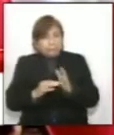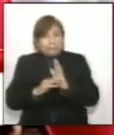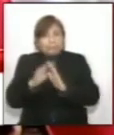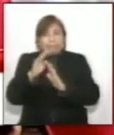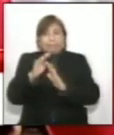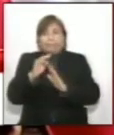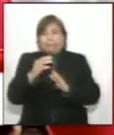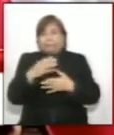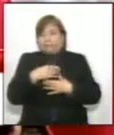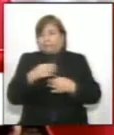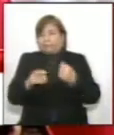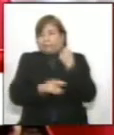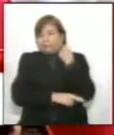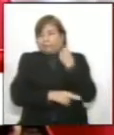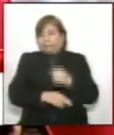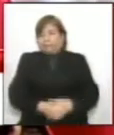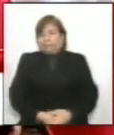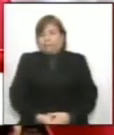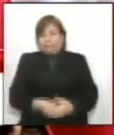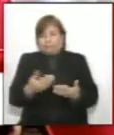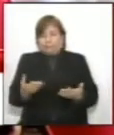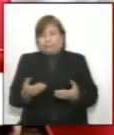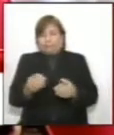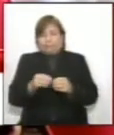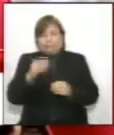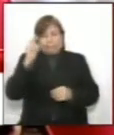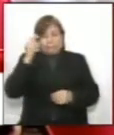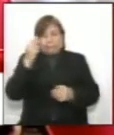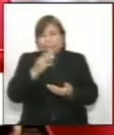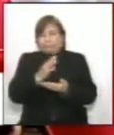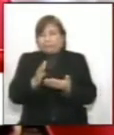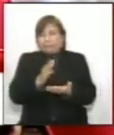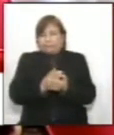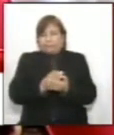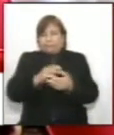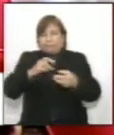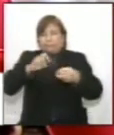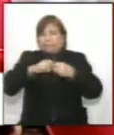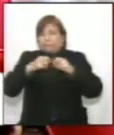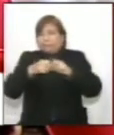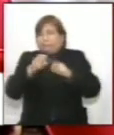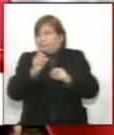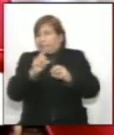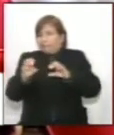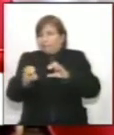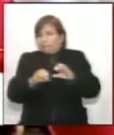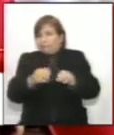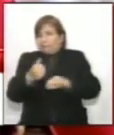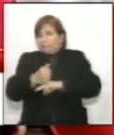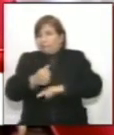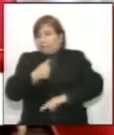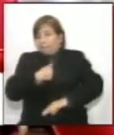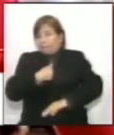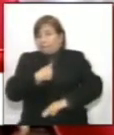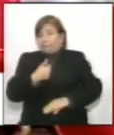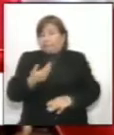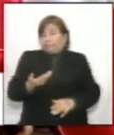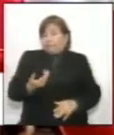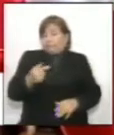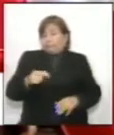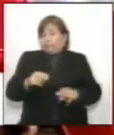de los intereses nacionales? En este sentido, en medio de esta crisis política, ¿No hace un mea culpa también en